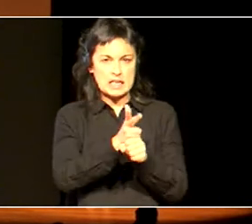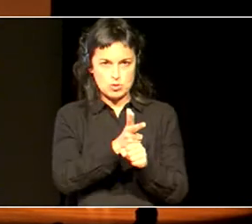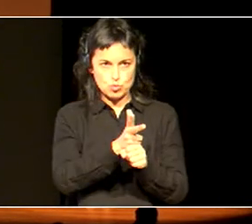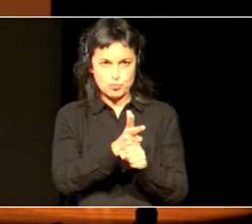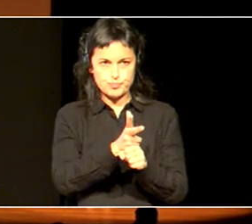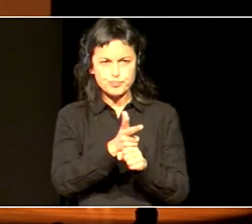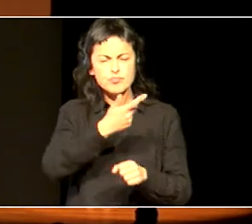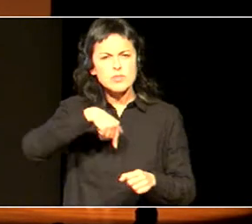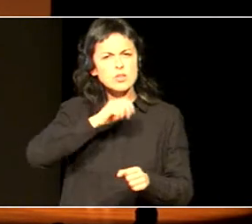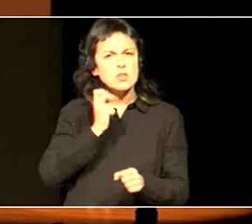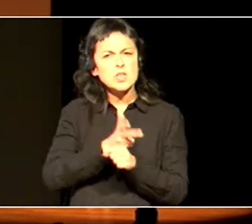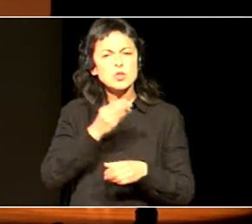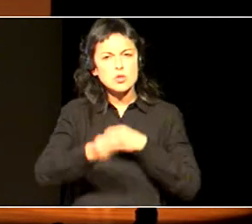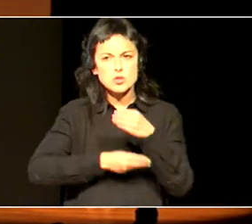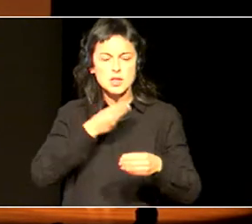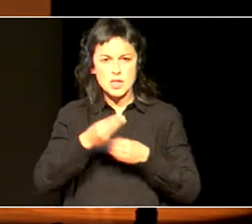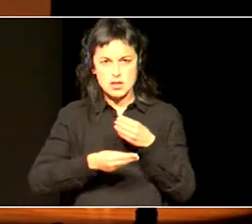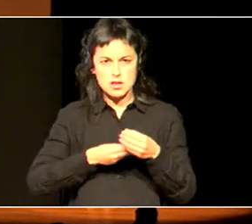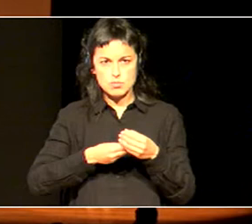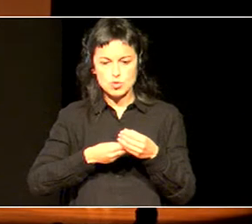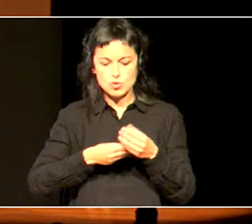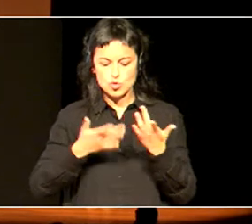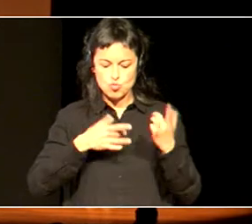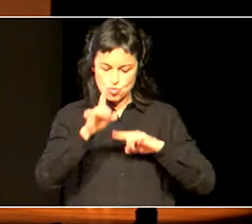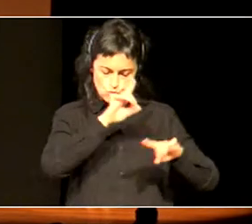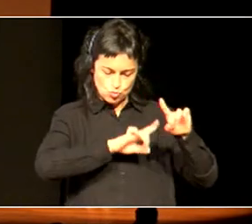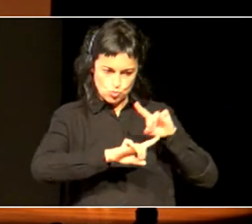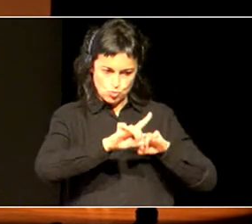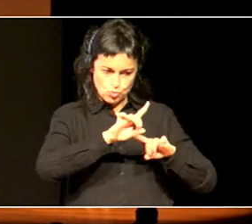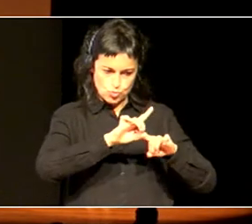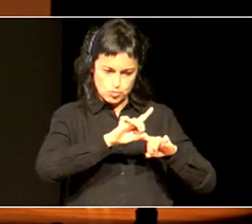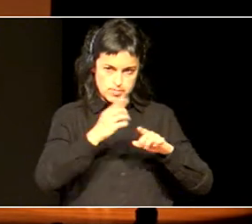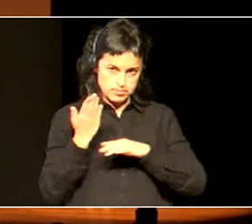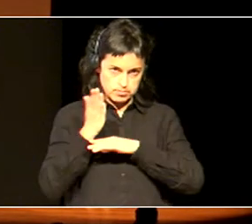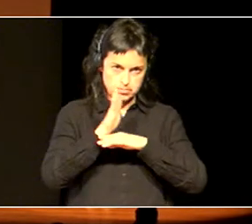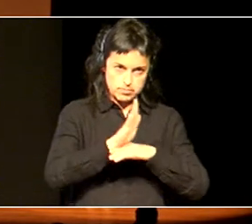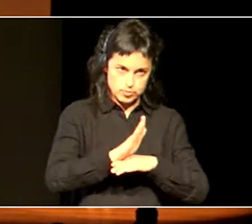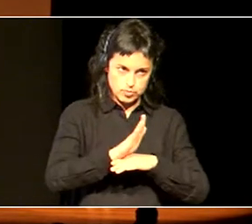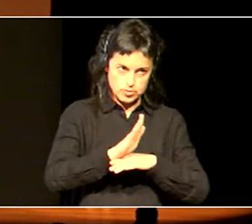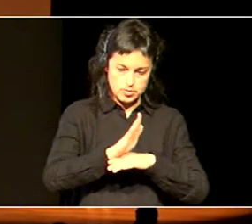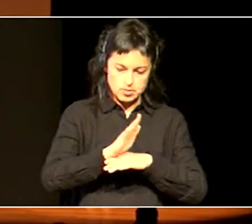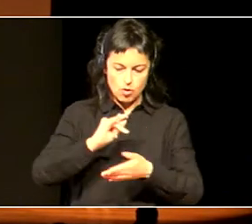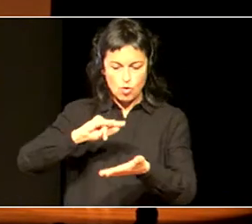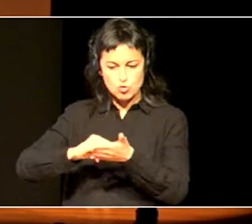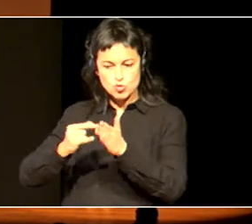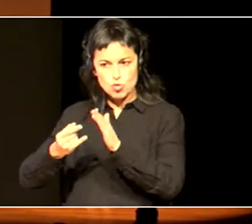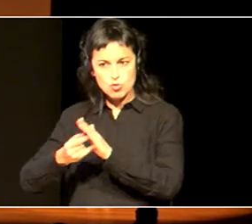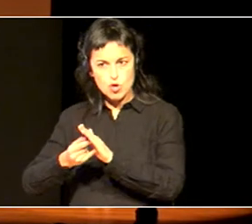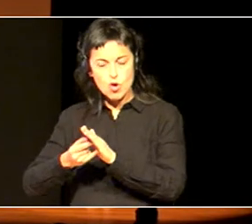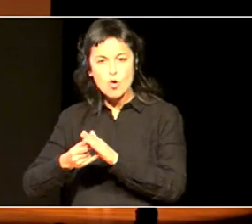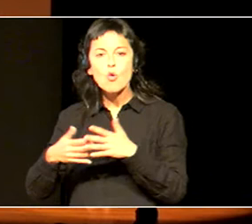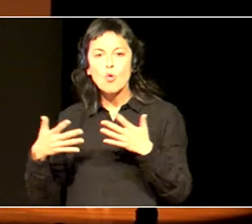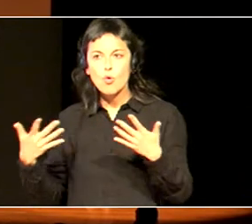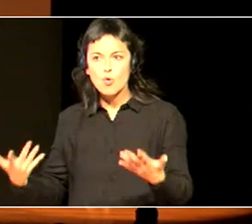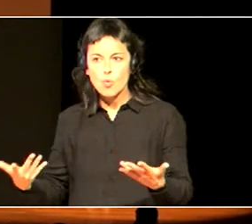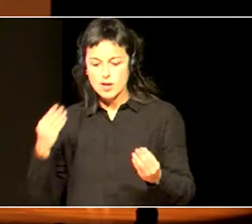nosotros lo que hacemos es trabajar desde el planteamiento de un problema hasta la resolución o resoluciones de ese problema, que puede tener